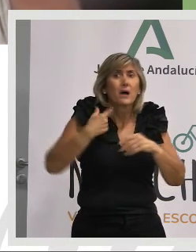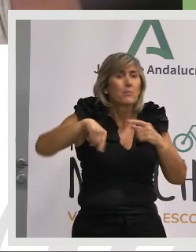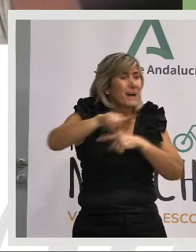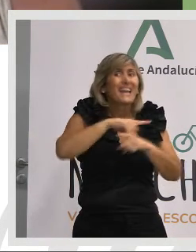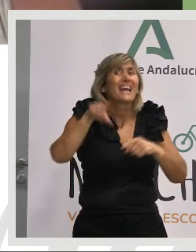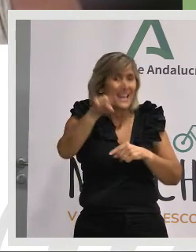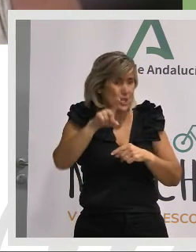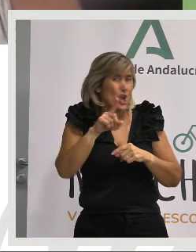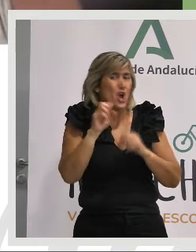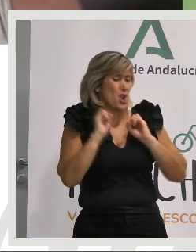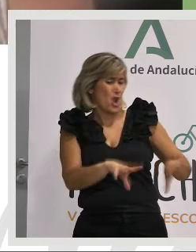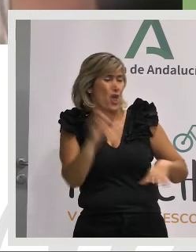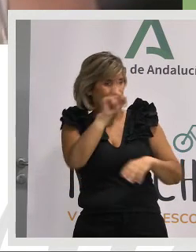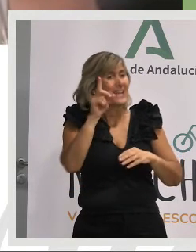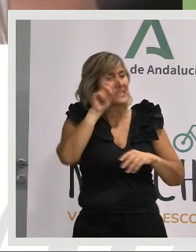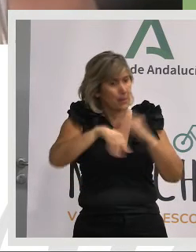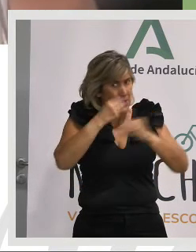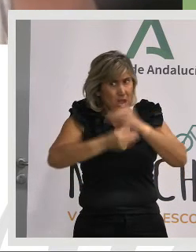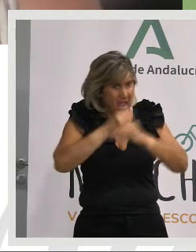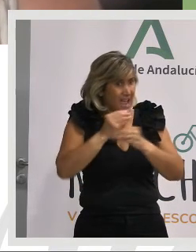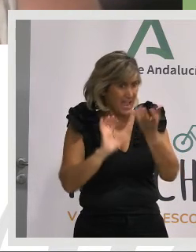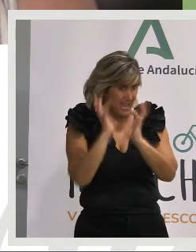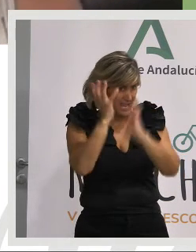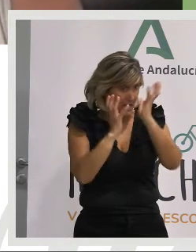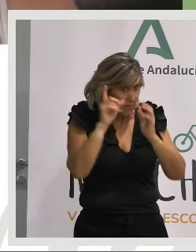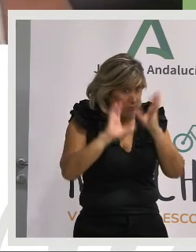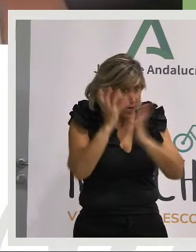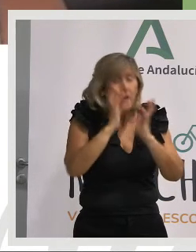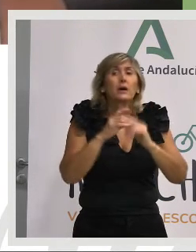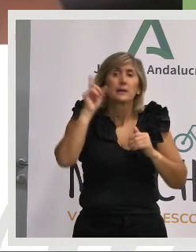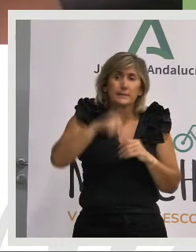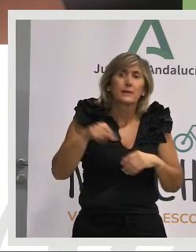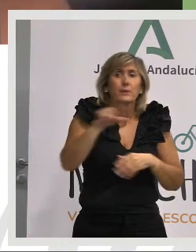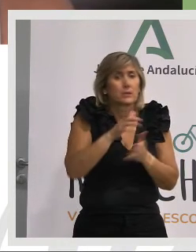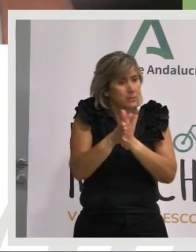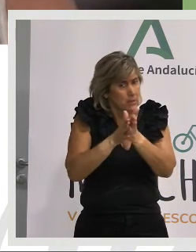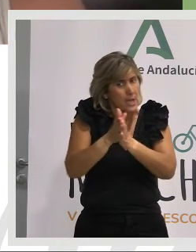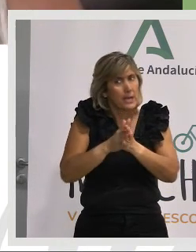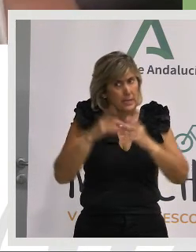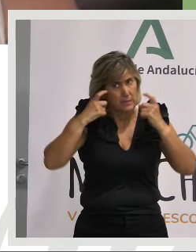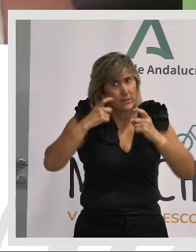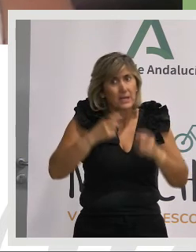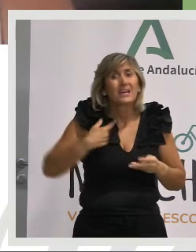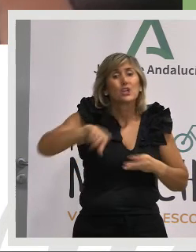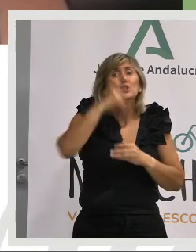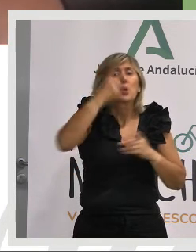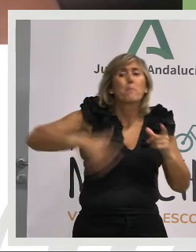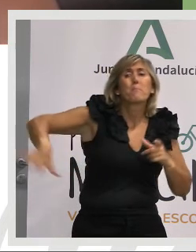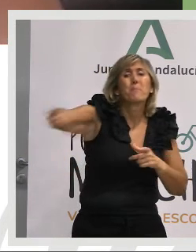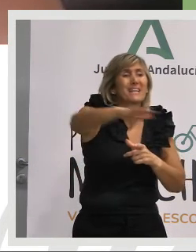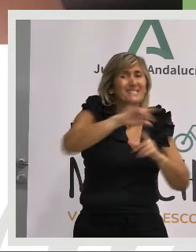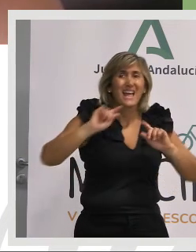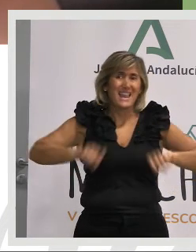desesperen. Ojalá que no dejen en el empeño de intentar levantar de nuevo este paraíso natural, aunque